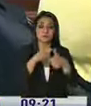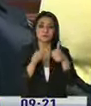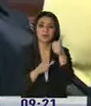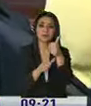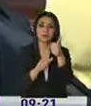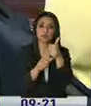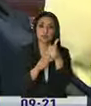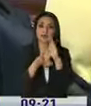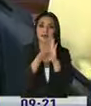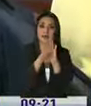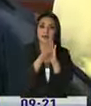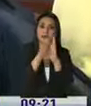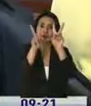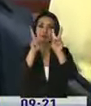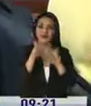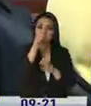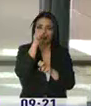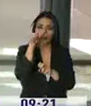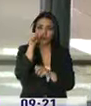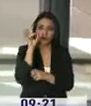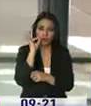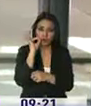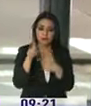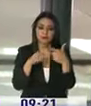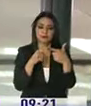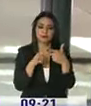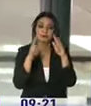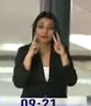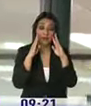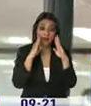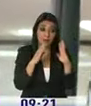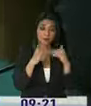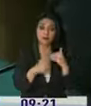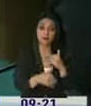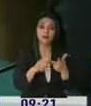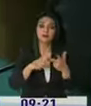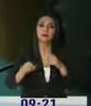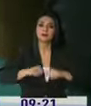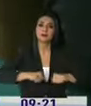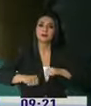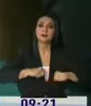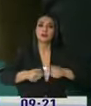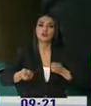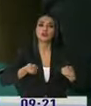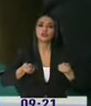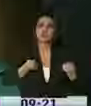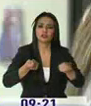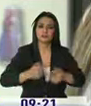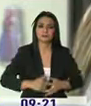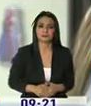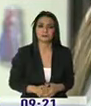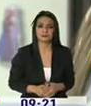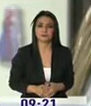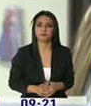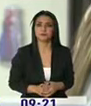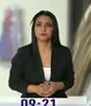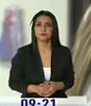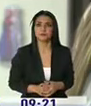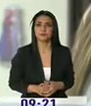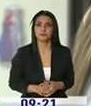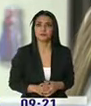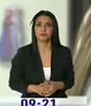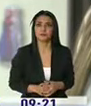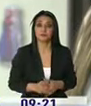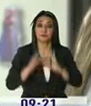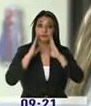asesoría jurídica en temas relacionados a drogas, el seguimiento de casos y trámites de control de sustancias catalogadas. Justamente la posibilidad